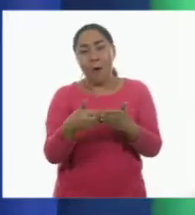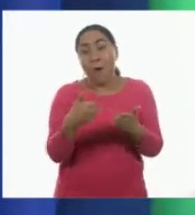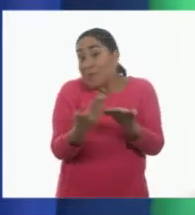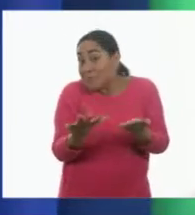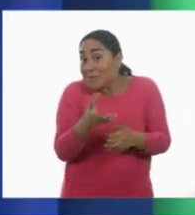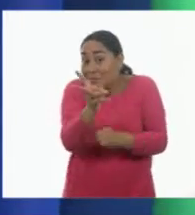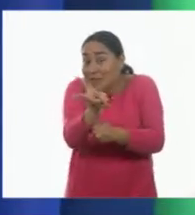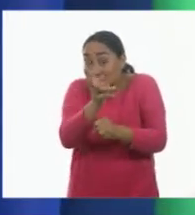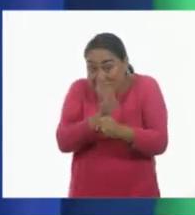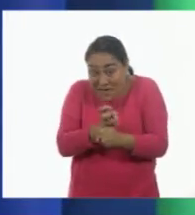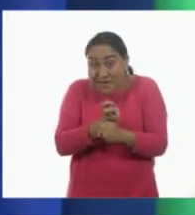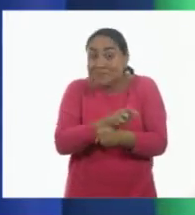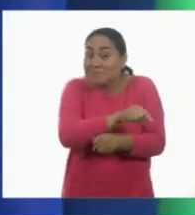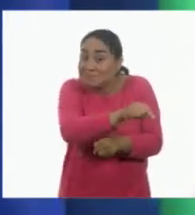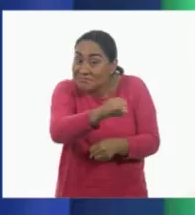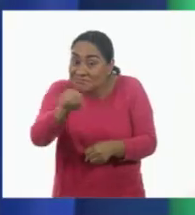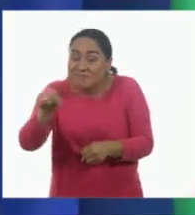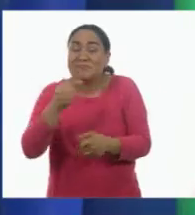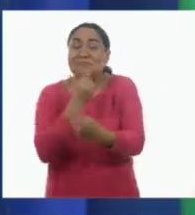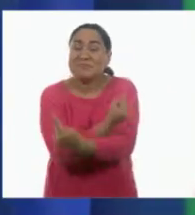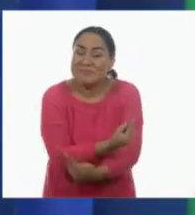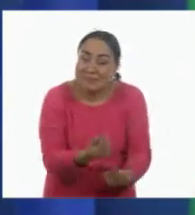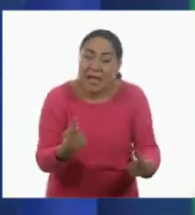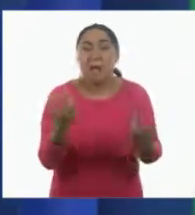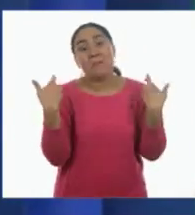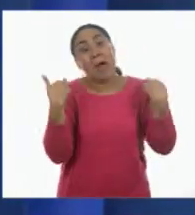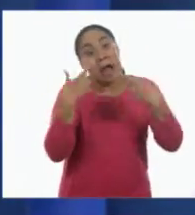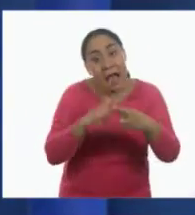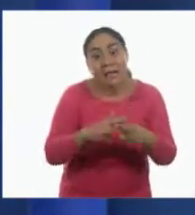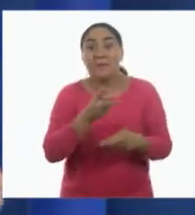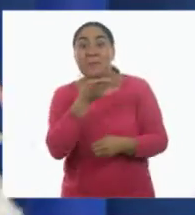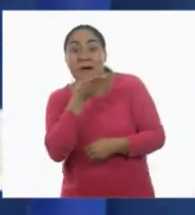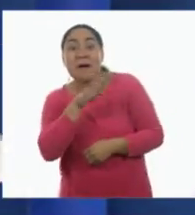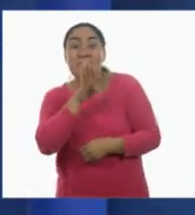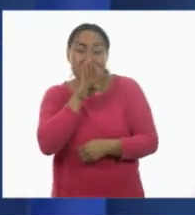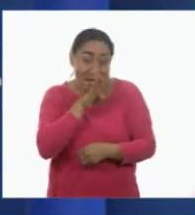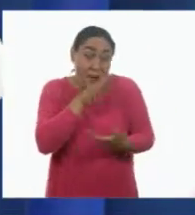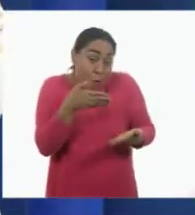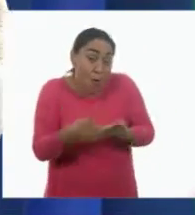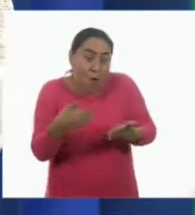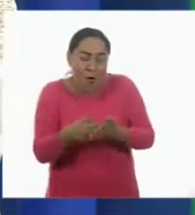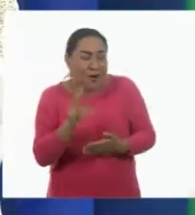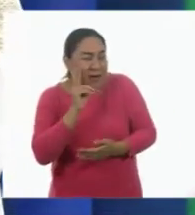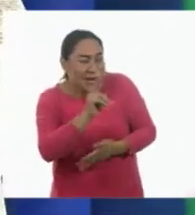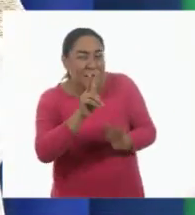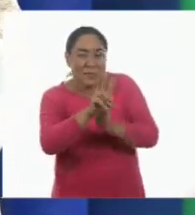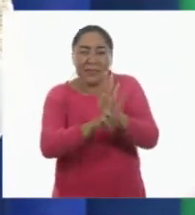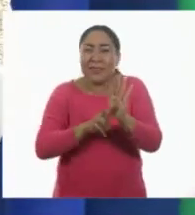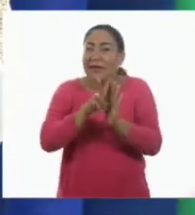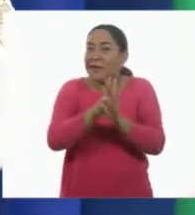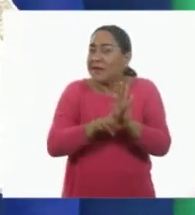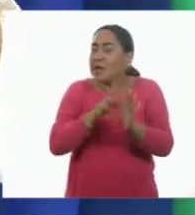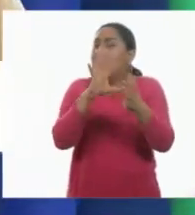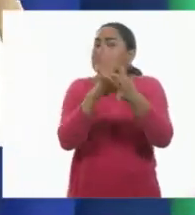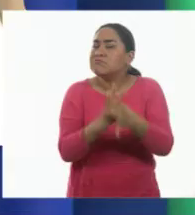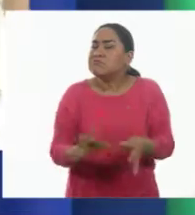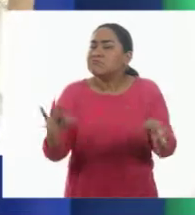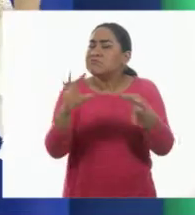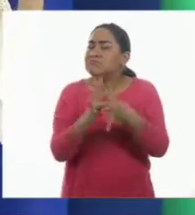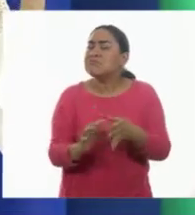los invito a nuestras alumnas, a nuestros alumnos, a los docentes, a los papás, a que veamos el siguiente video que nos va a explicar lo que